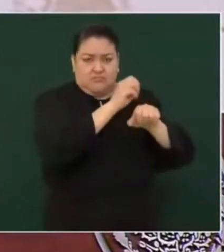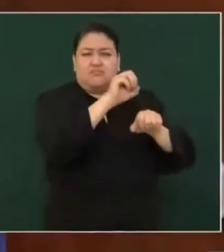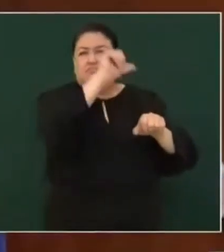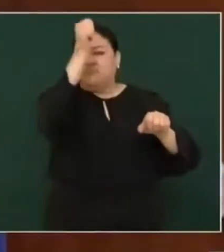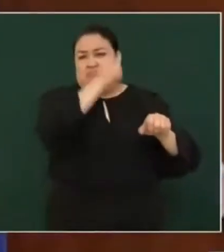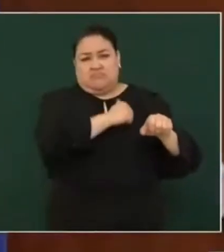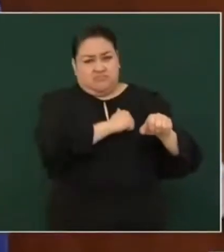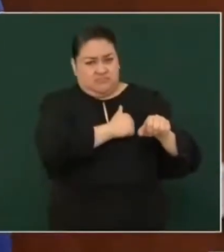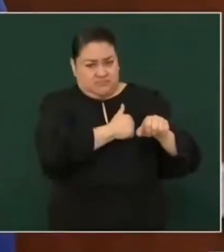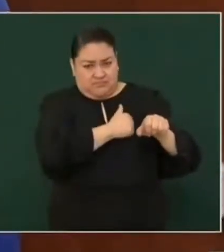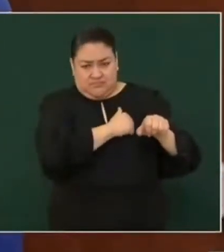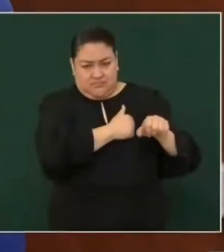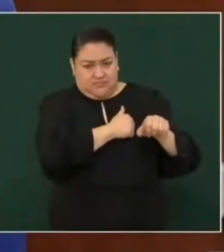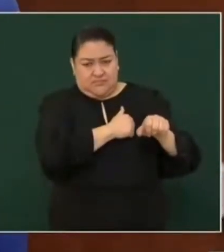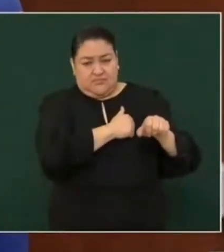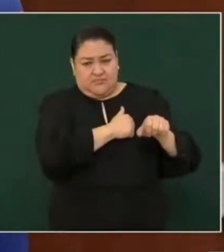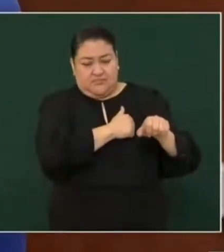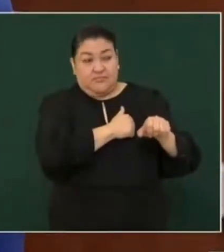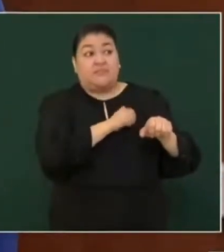canadienses